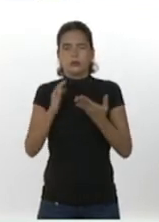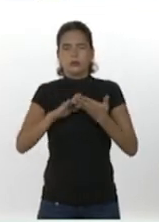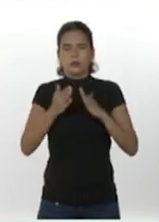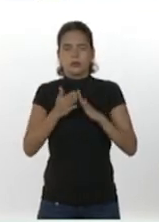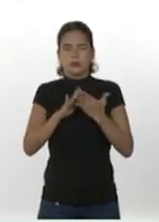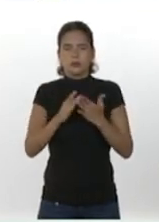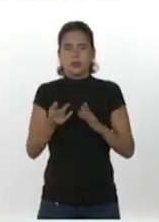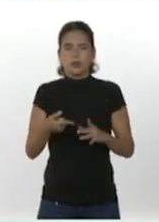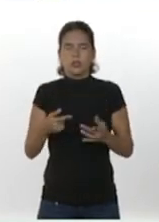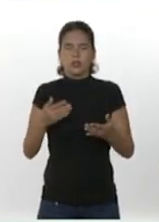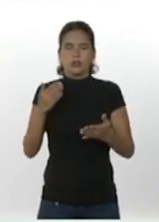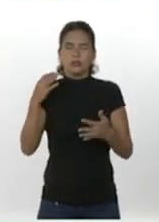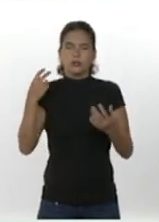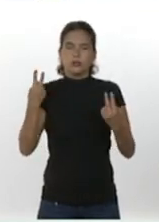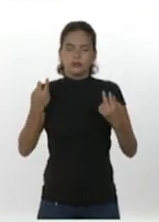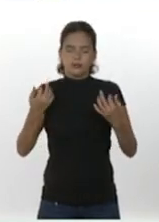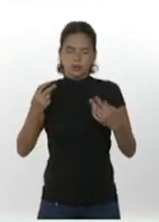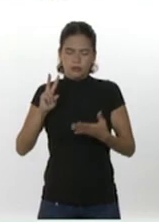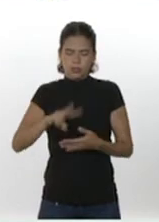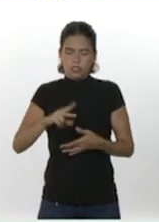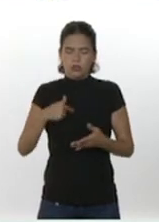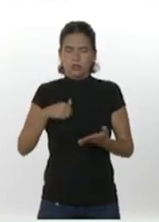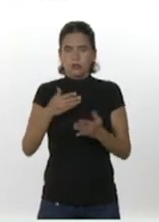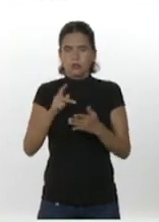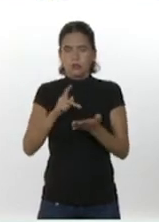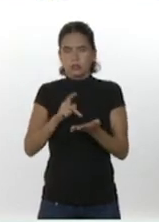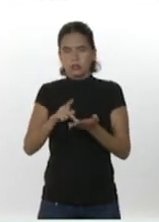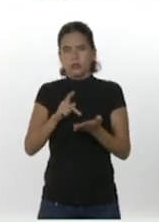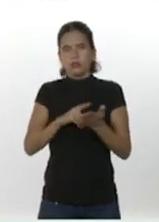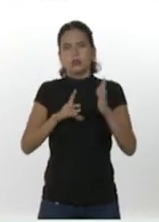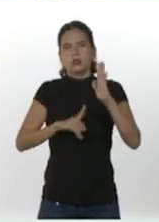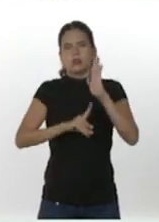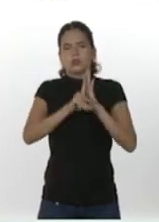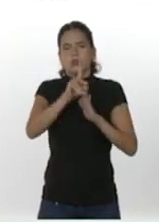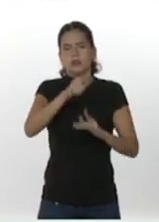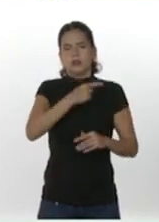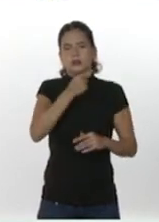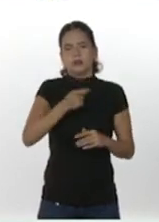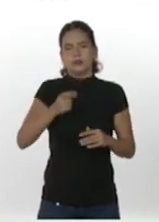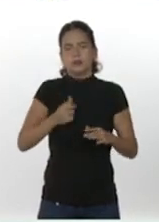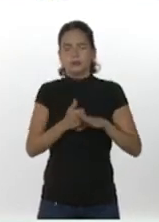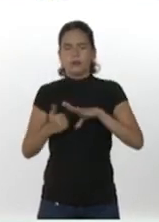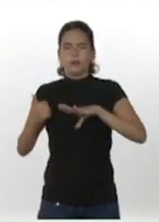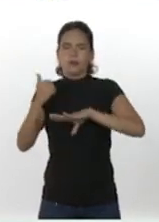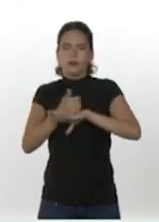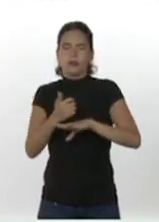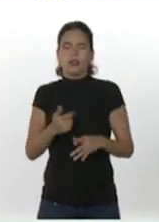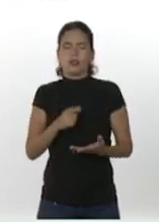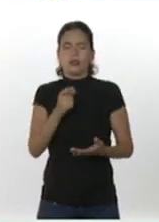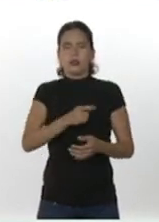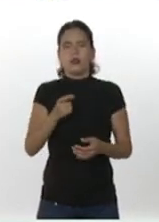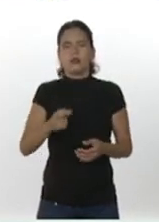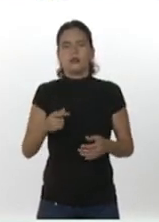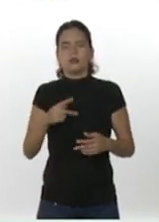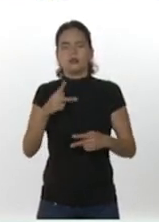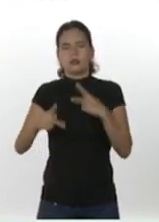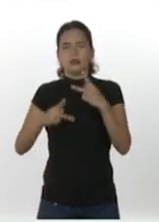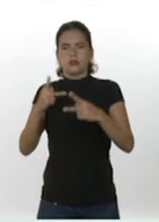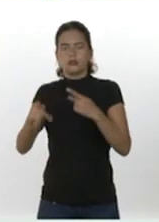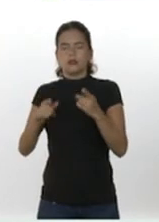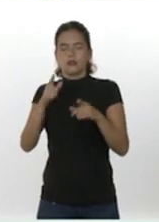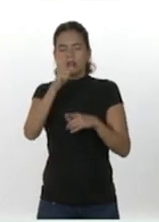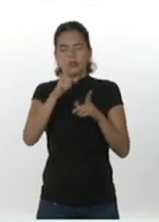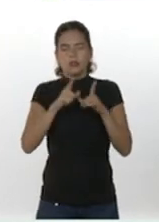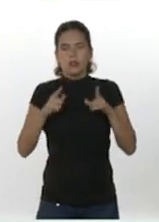en definitiva nuestros participantes van a desarrollarse como personas adultas y como personas productivas desde ese espacio